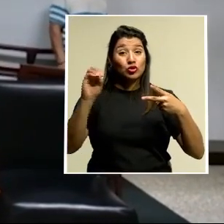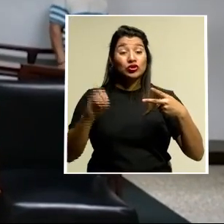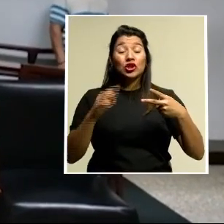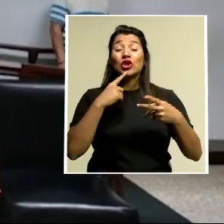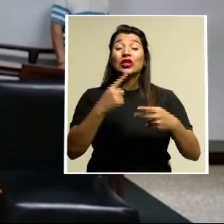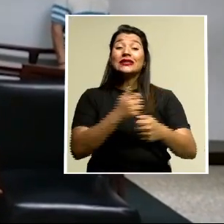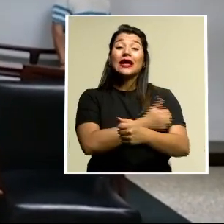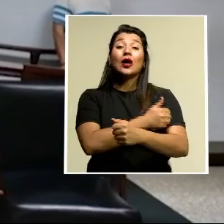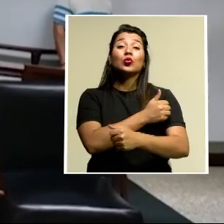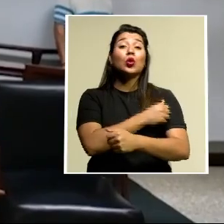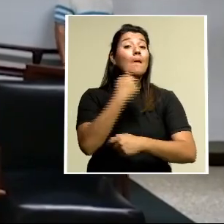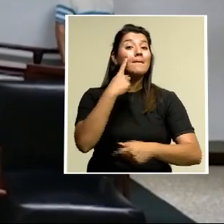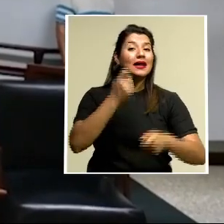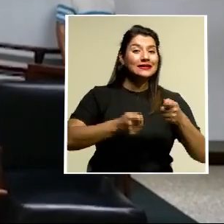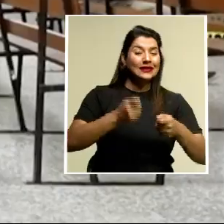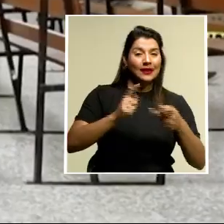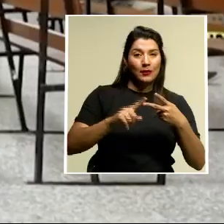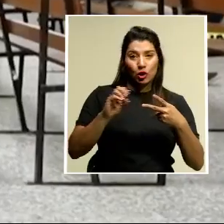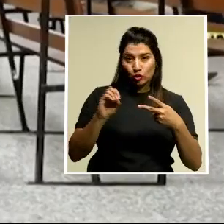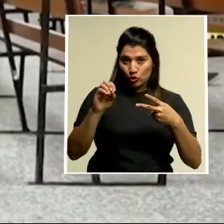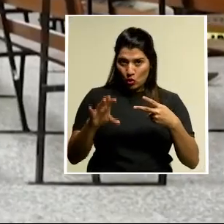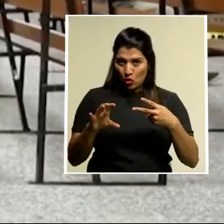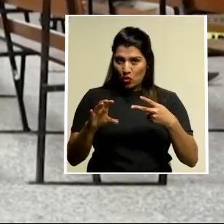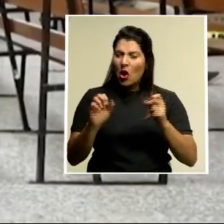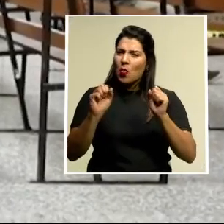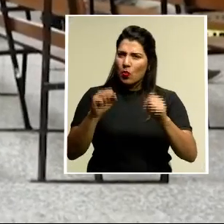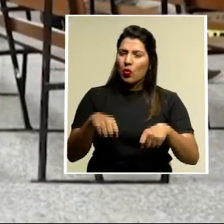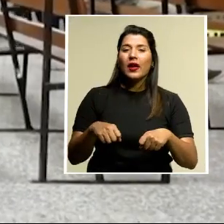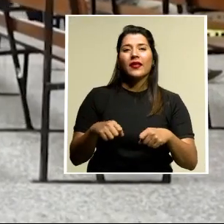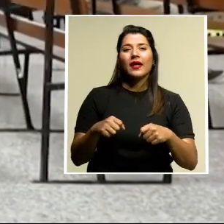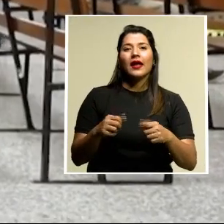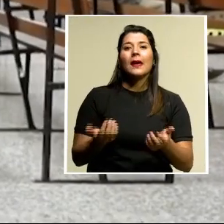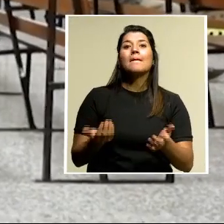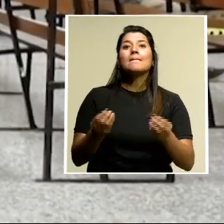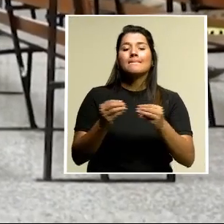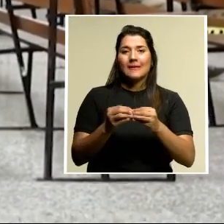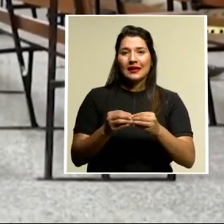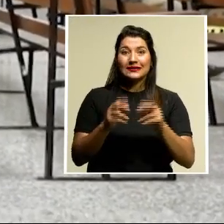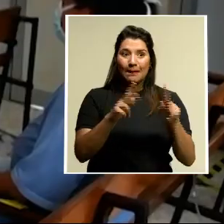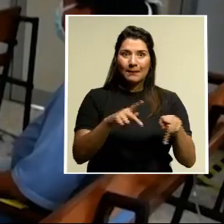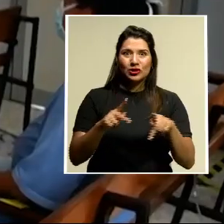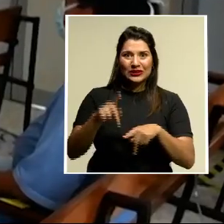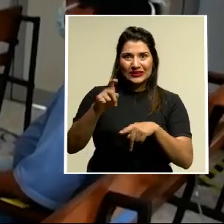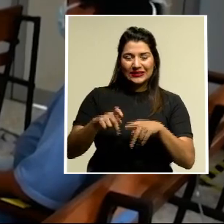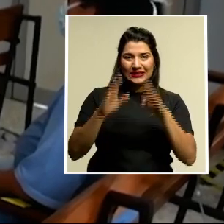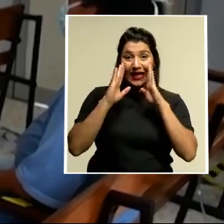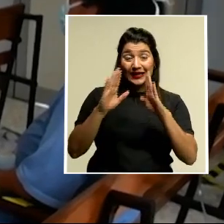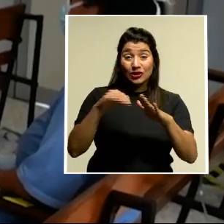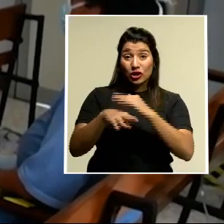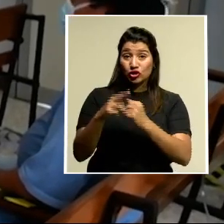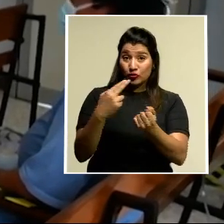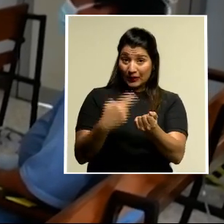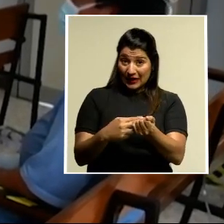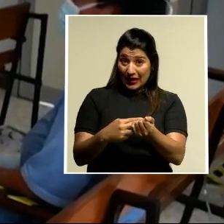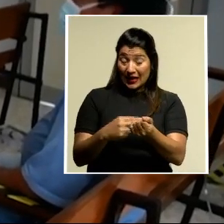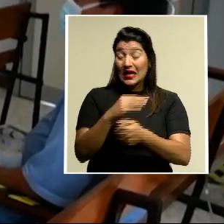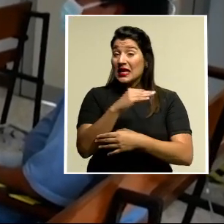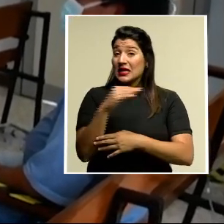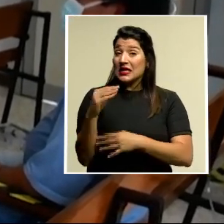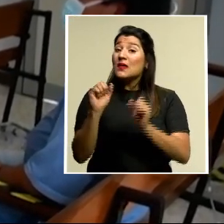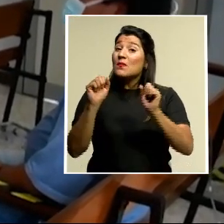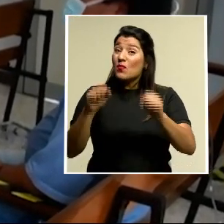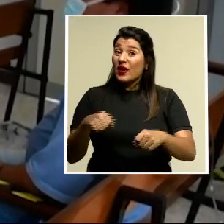tener, vamos a tener que un 5% de la transmisibilidad, estaríamos hablando de que si actualmente de cada 100